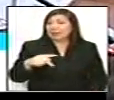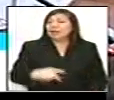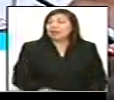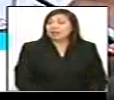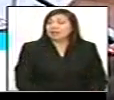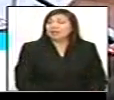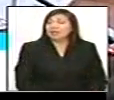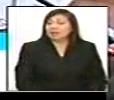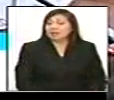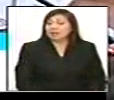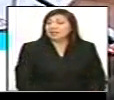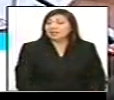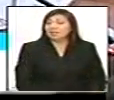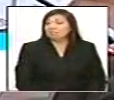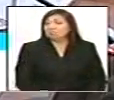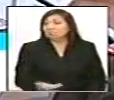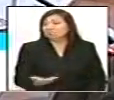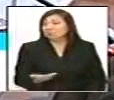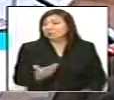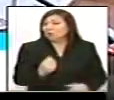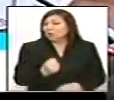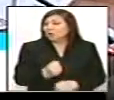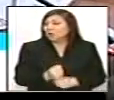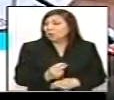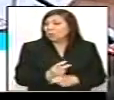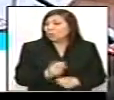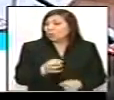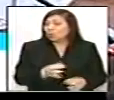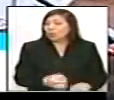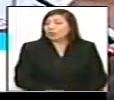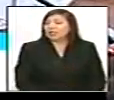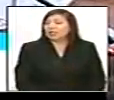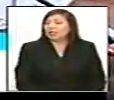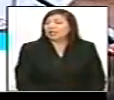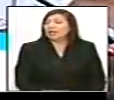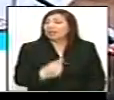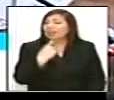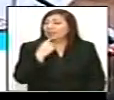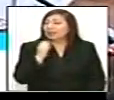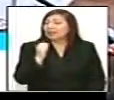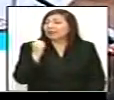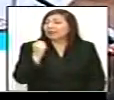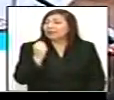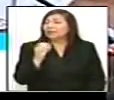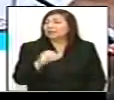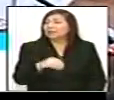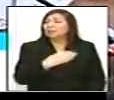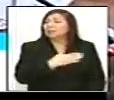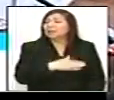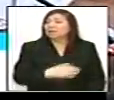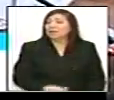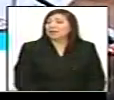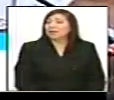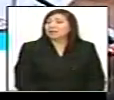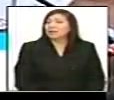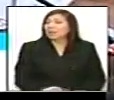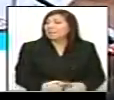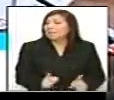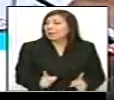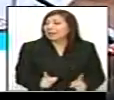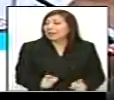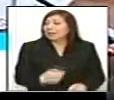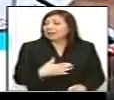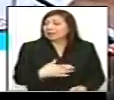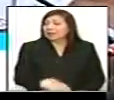liberal, se supone que atenta contra la seguridad jurídica, dice que existe el derecho de preferencia, instituyó la figura del derecho